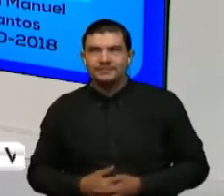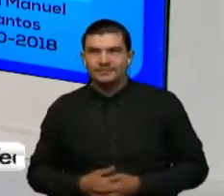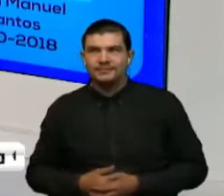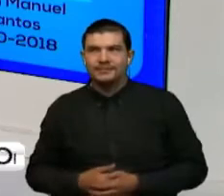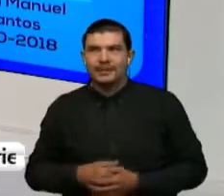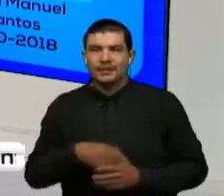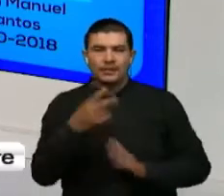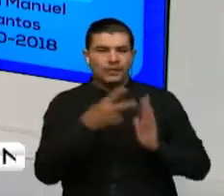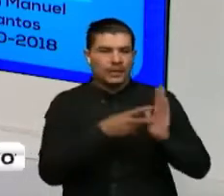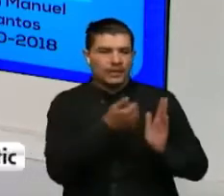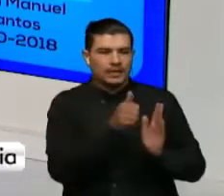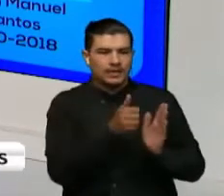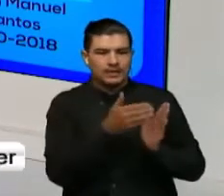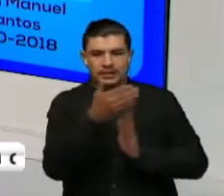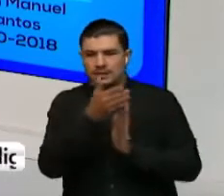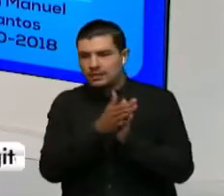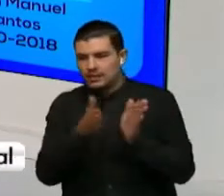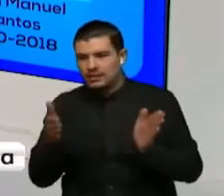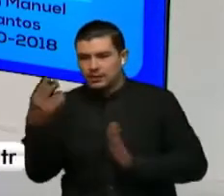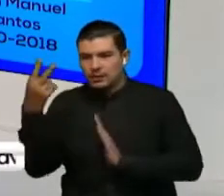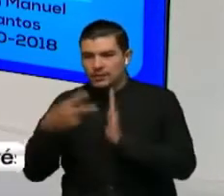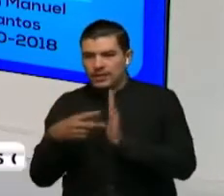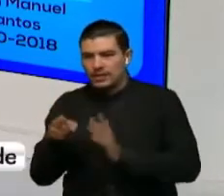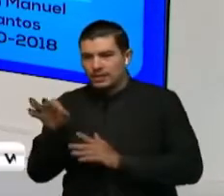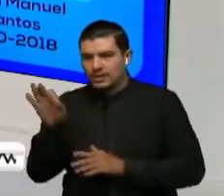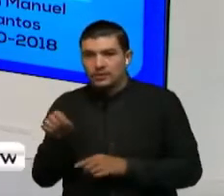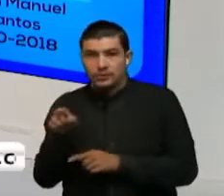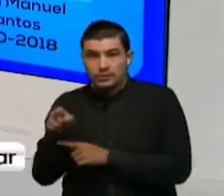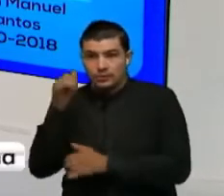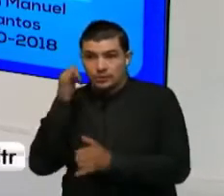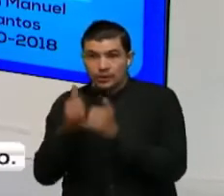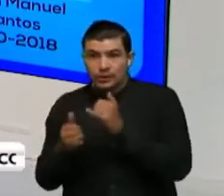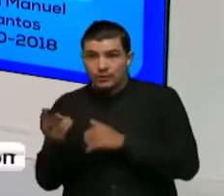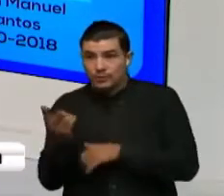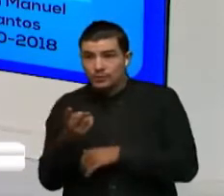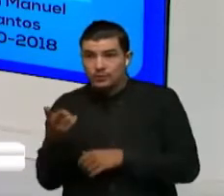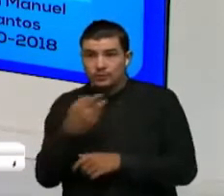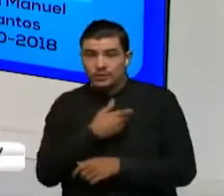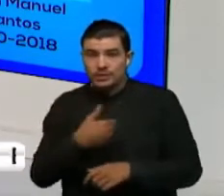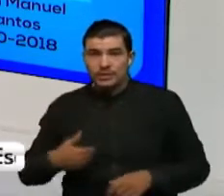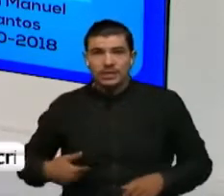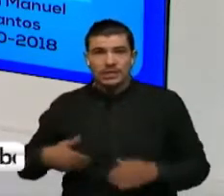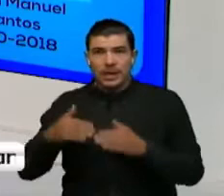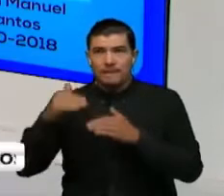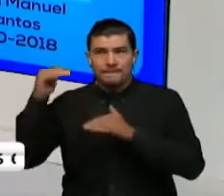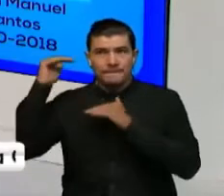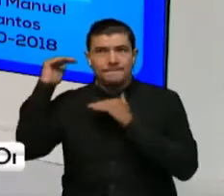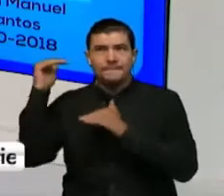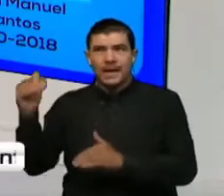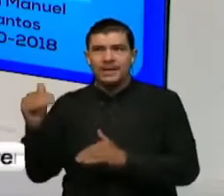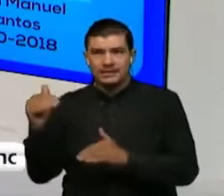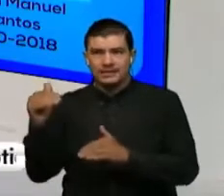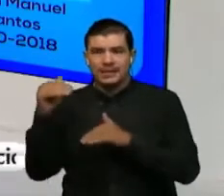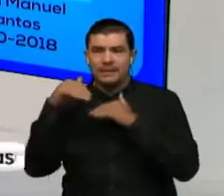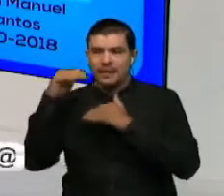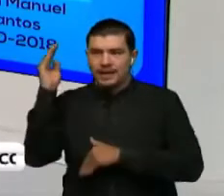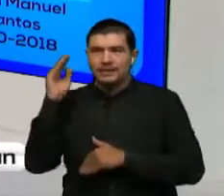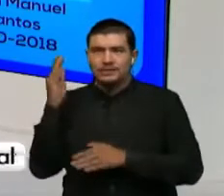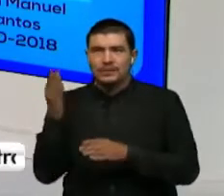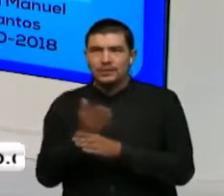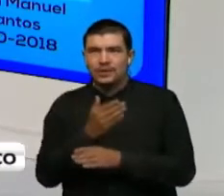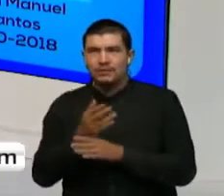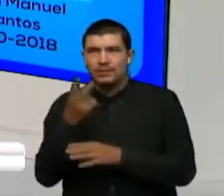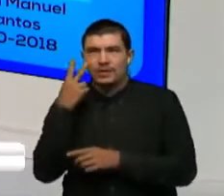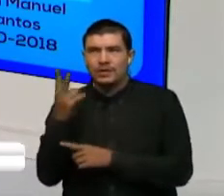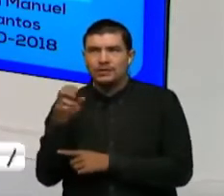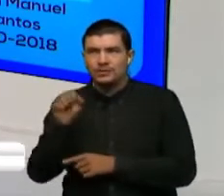entre el 2010 y 2018. Estos dos últimos mandatarios, por supuesto, los que mayor déficit fiscal dejaron y lo